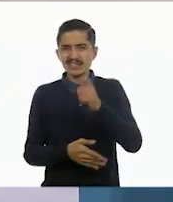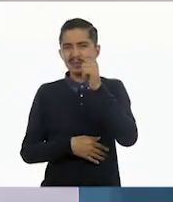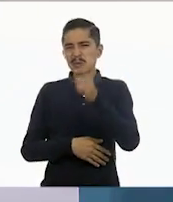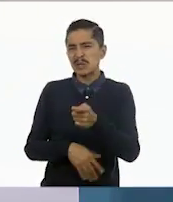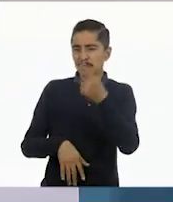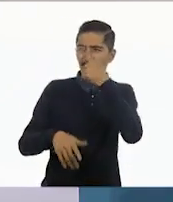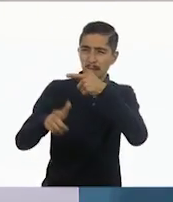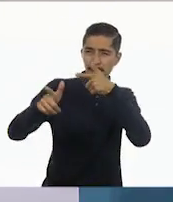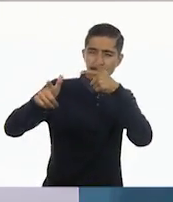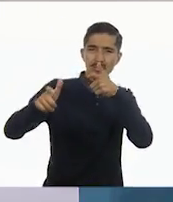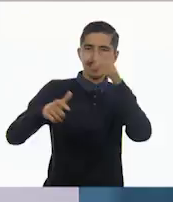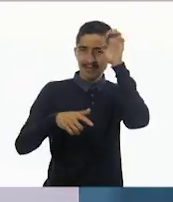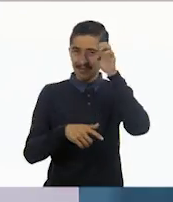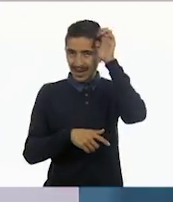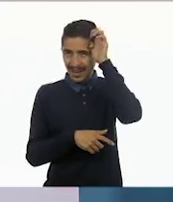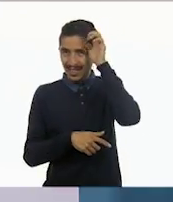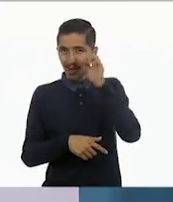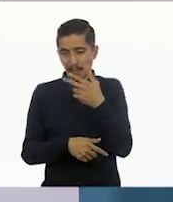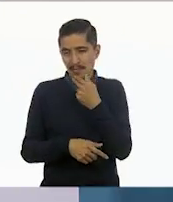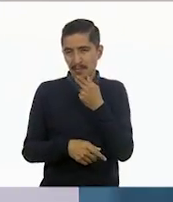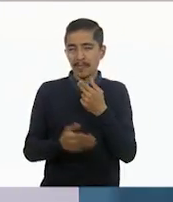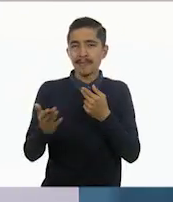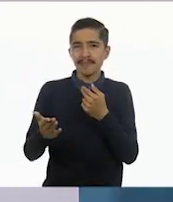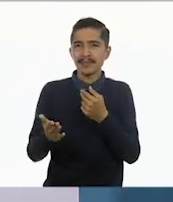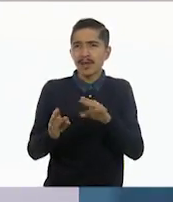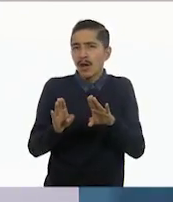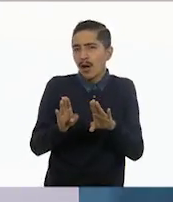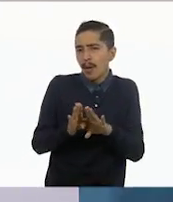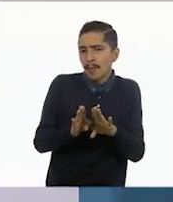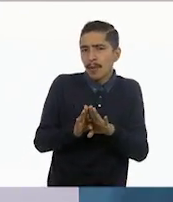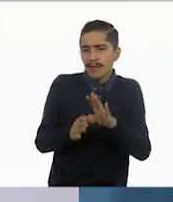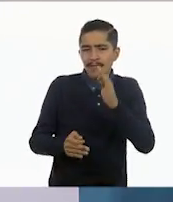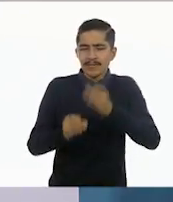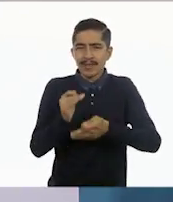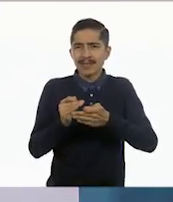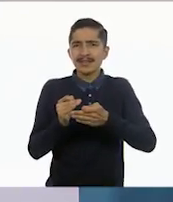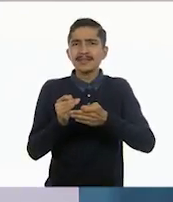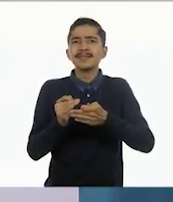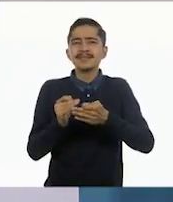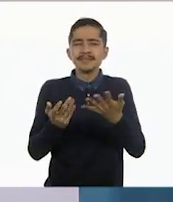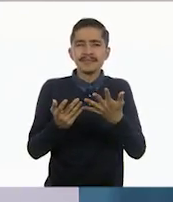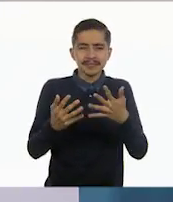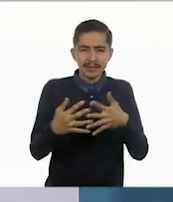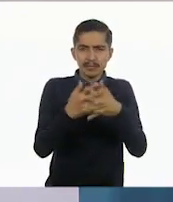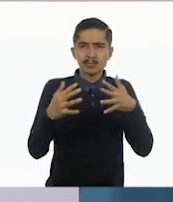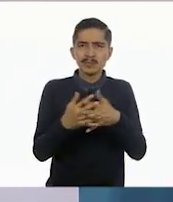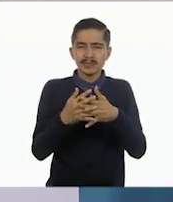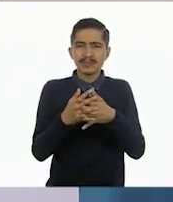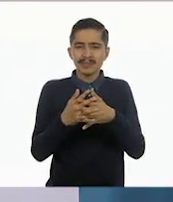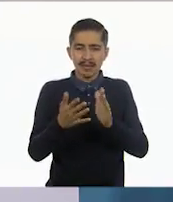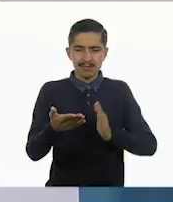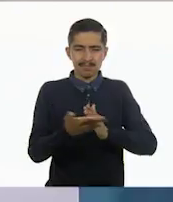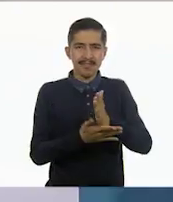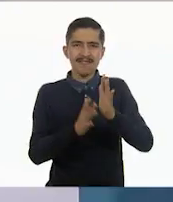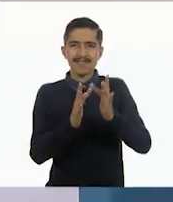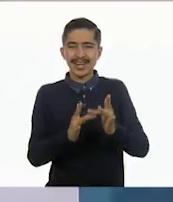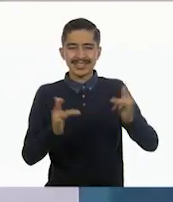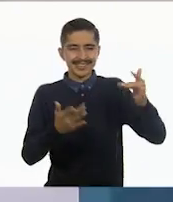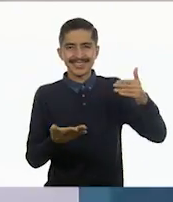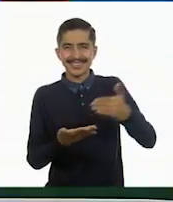del fusilamiento del emperador y cómo es que marcó el fin de la Guerra Civil y la derrota del intervencionismo